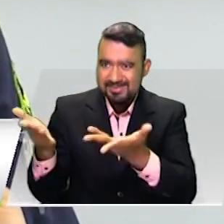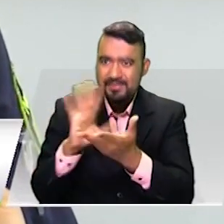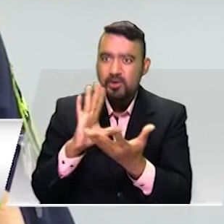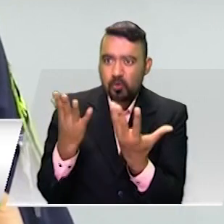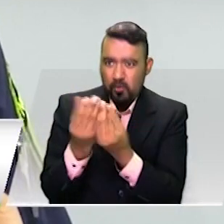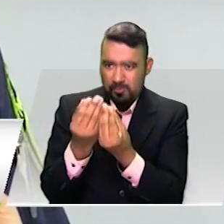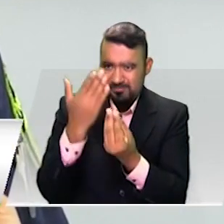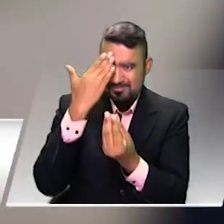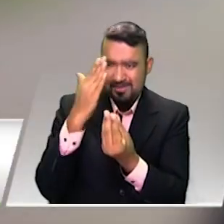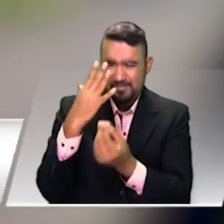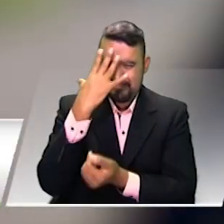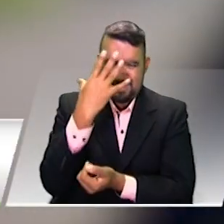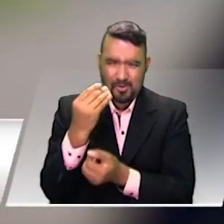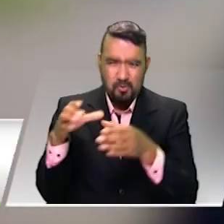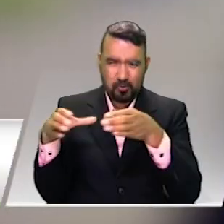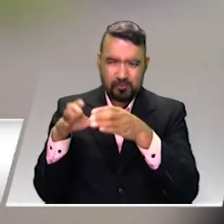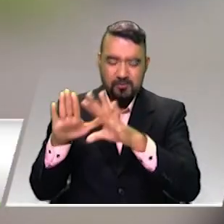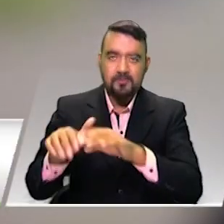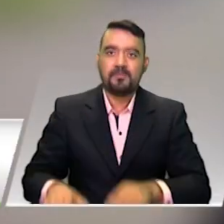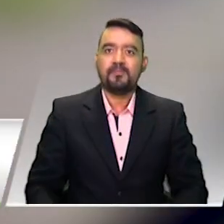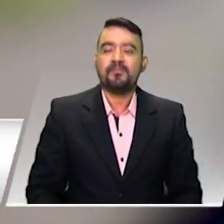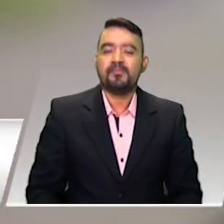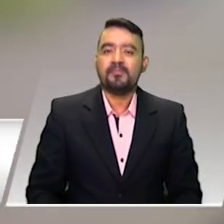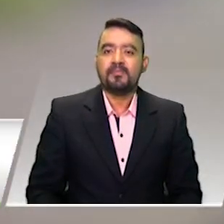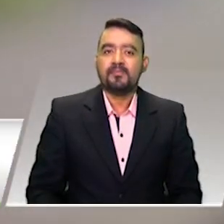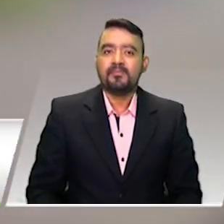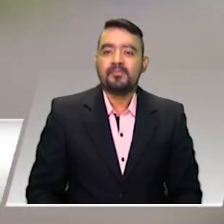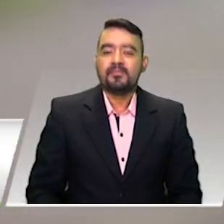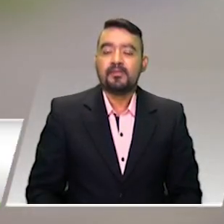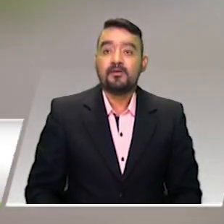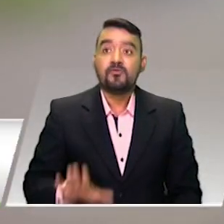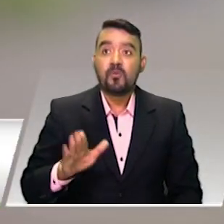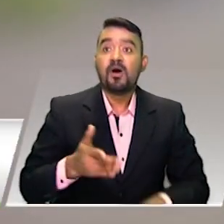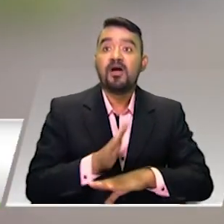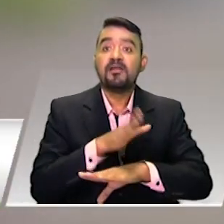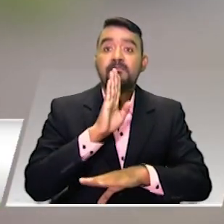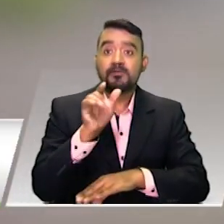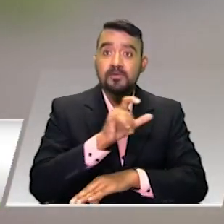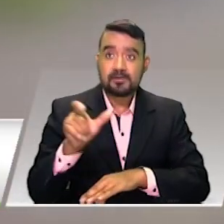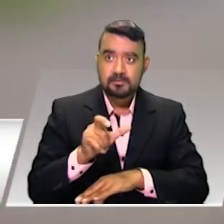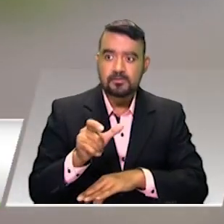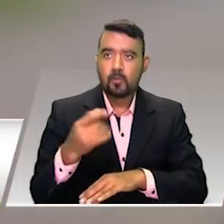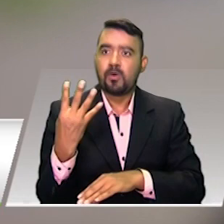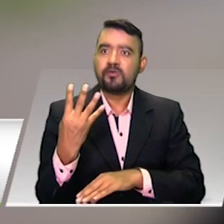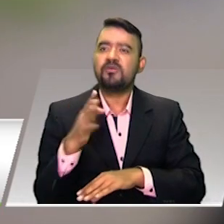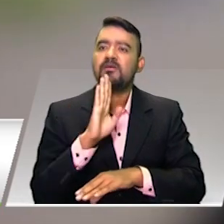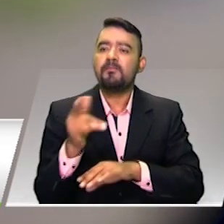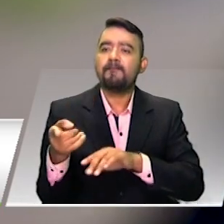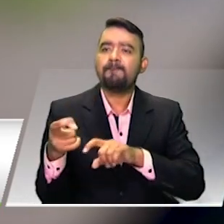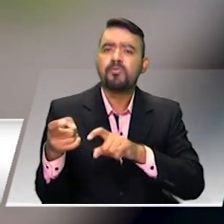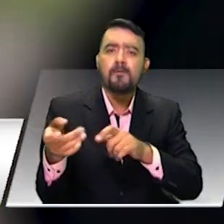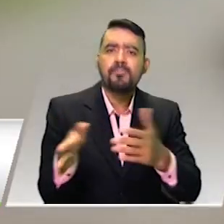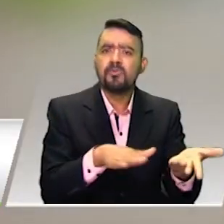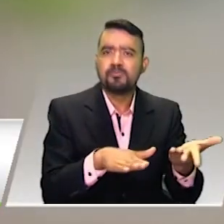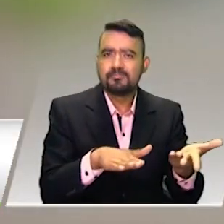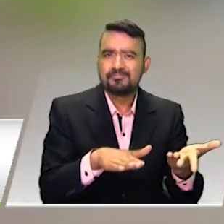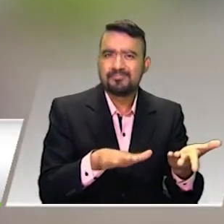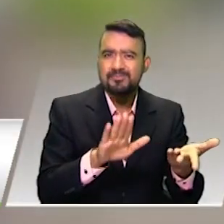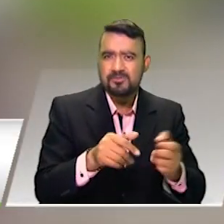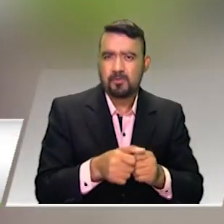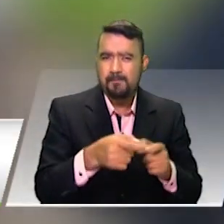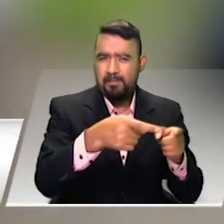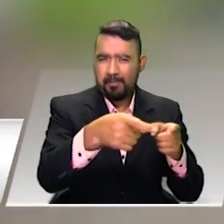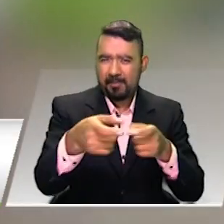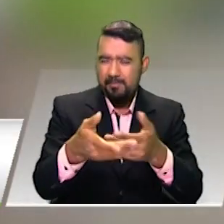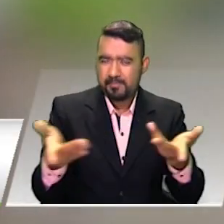Gabor 36. Inicialmente se pudo establecer que fueron asesinados con arma de fuego calibre 9 milímetros. Se van a adelantar